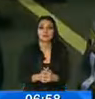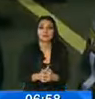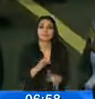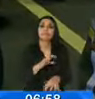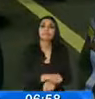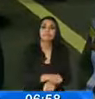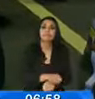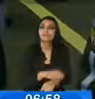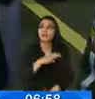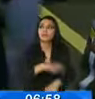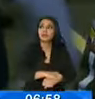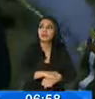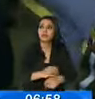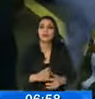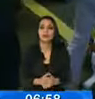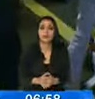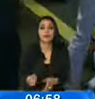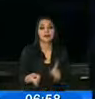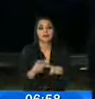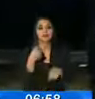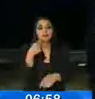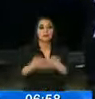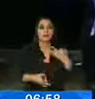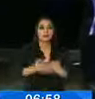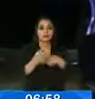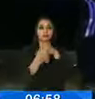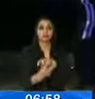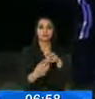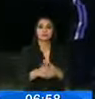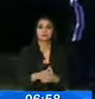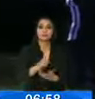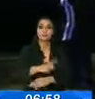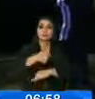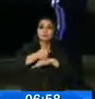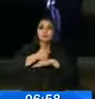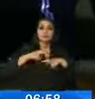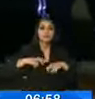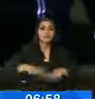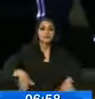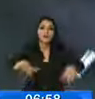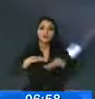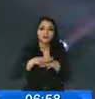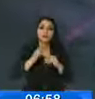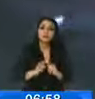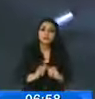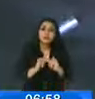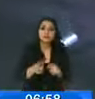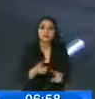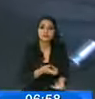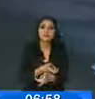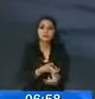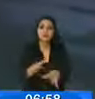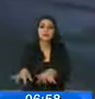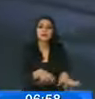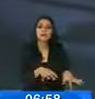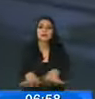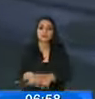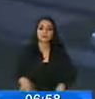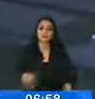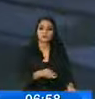aprehendido mientras se da la audiencia de flagrancia. Los agentes del CIAD realizan las labores de investigación y los bomberos coordinaron la limpieza